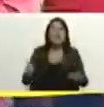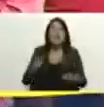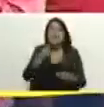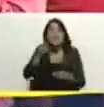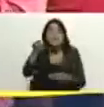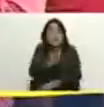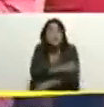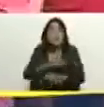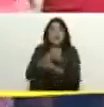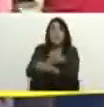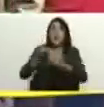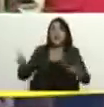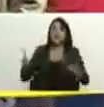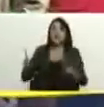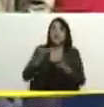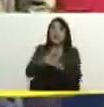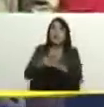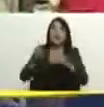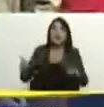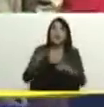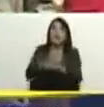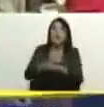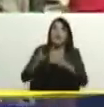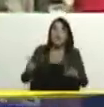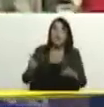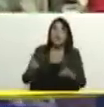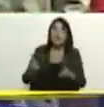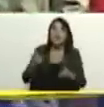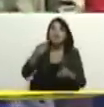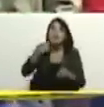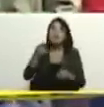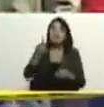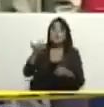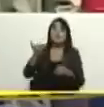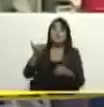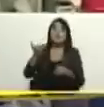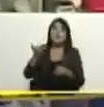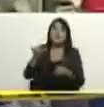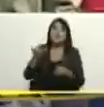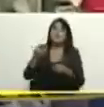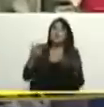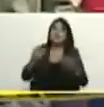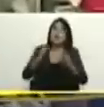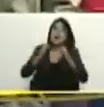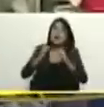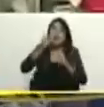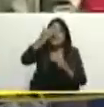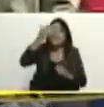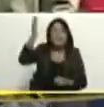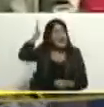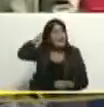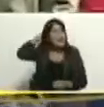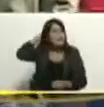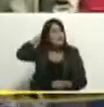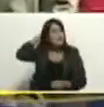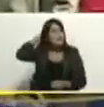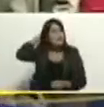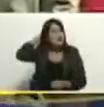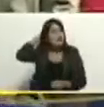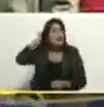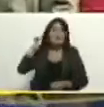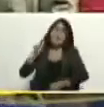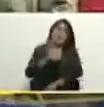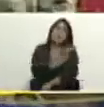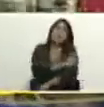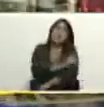democracia, democracia. La verdadera hipocresía de la oligarquía